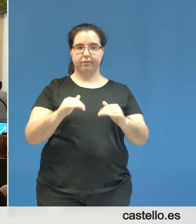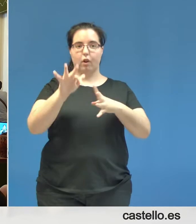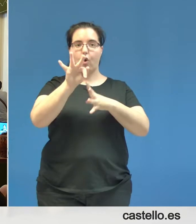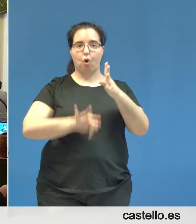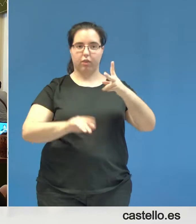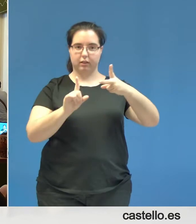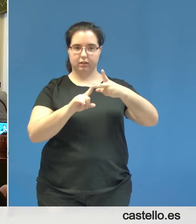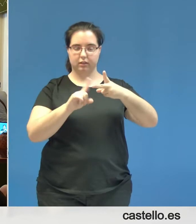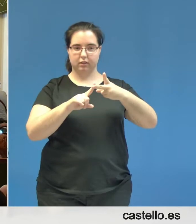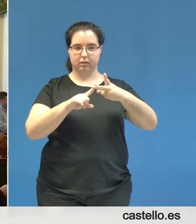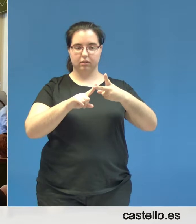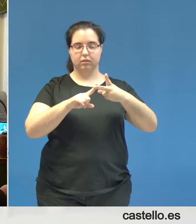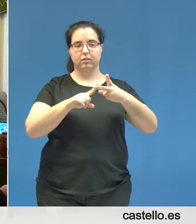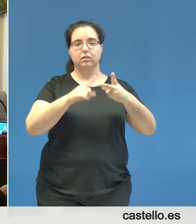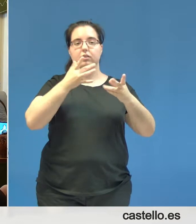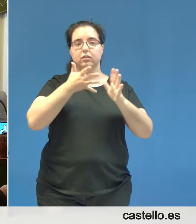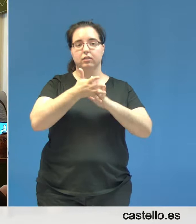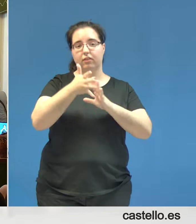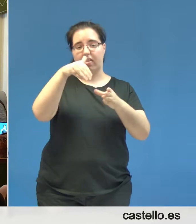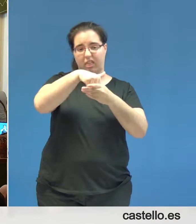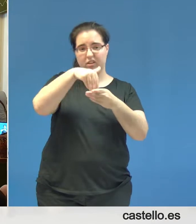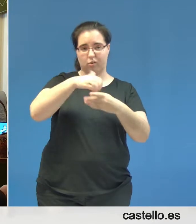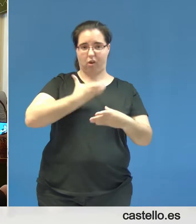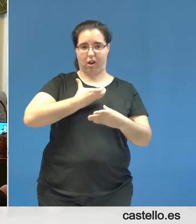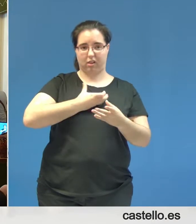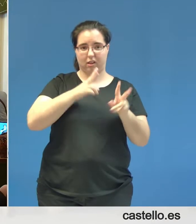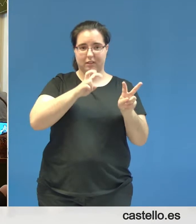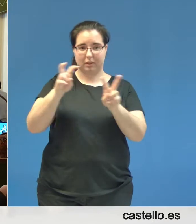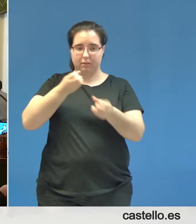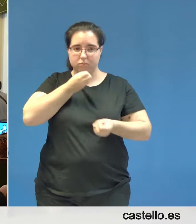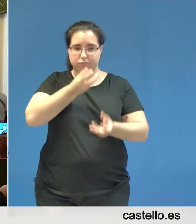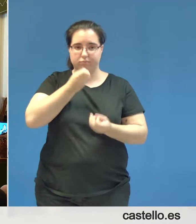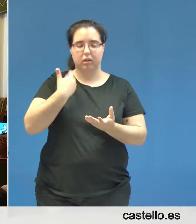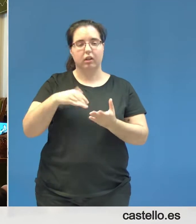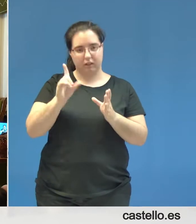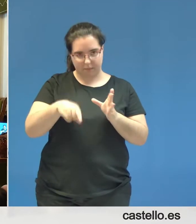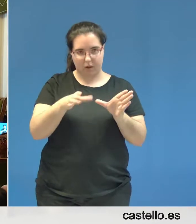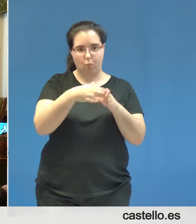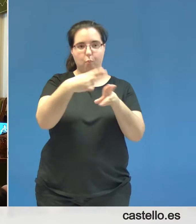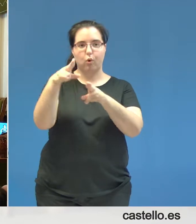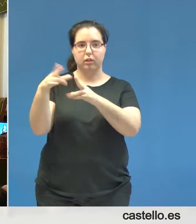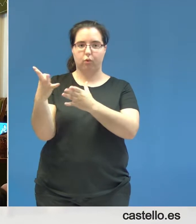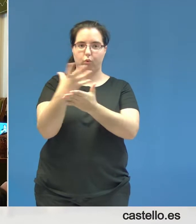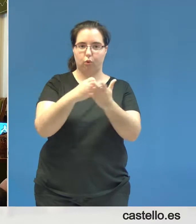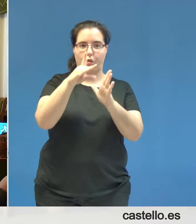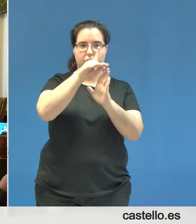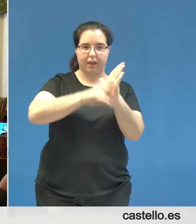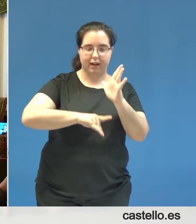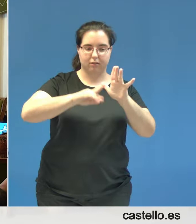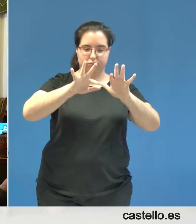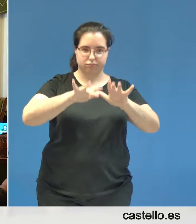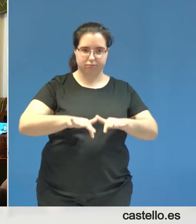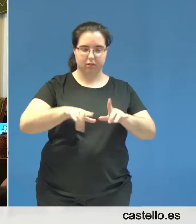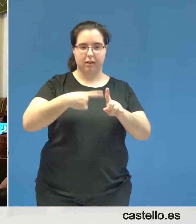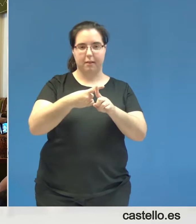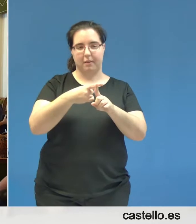la secretaría es dar cuenta de resoluciones de la alcaldía y demás asuntos. También se ha remitido a los grupos políticos la relación de decretos dictados tanto por la alcaldía presidencia como sus